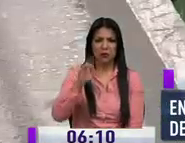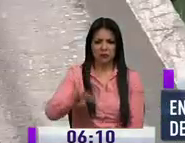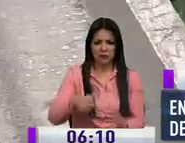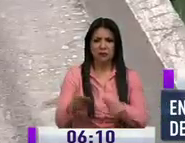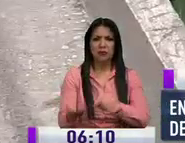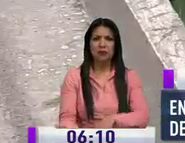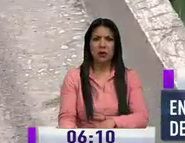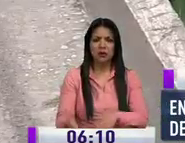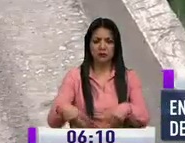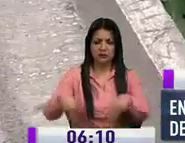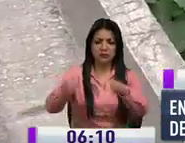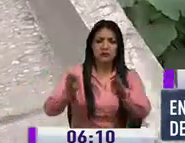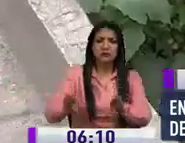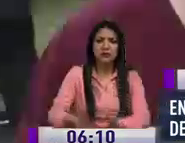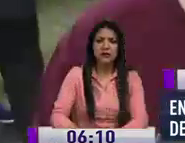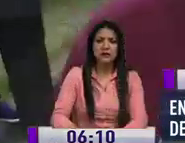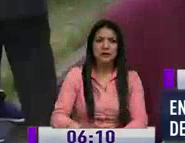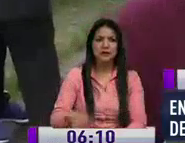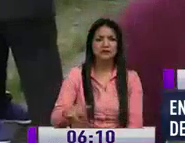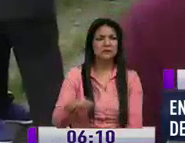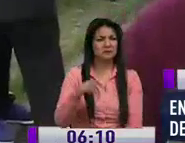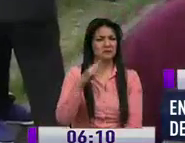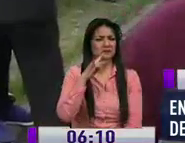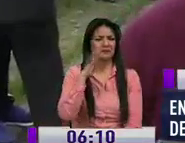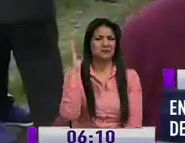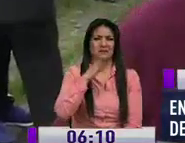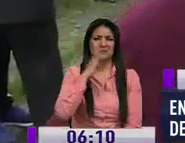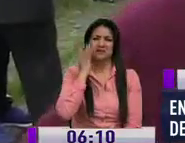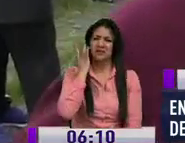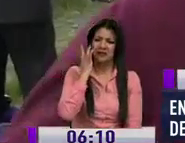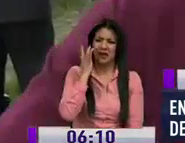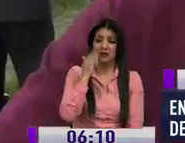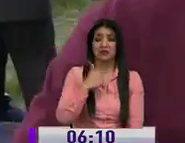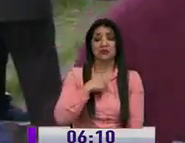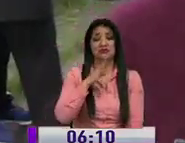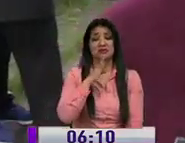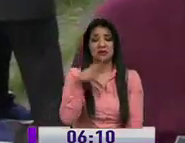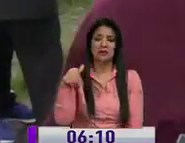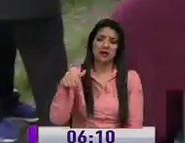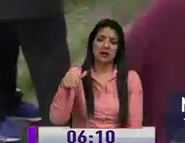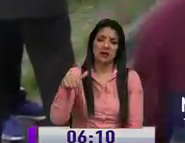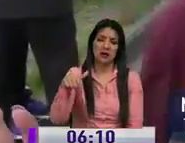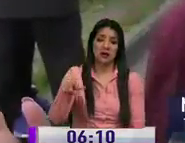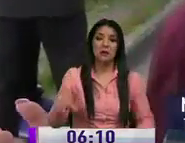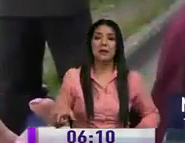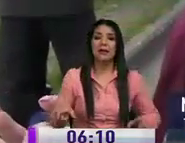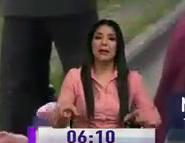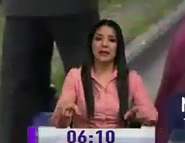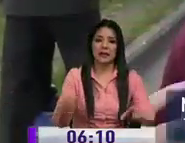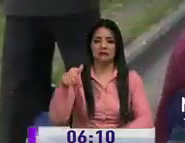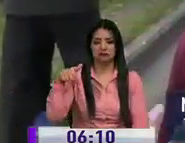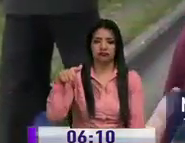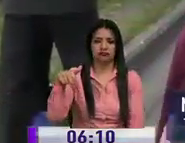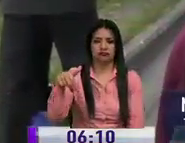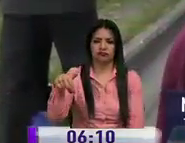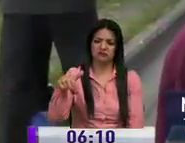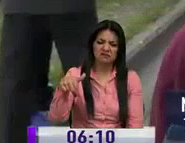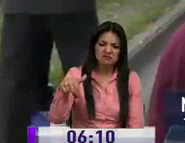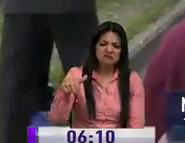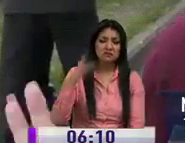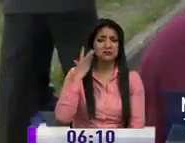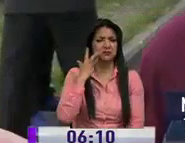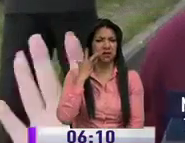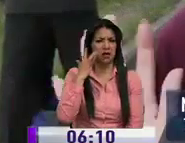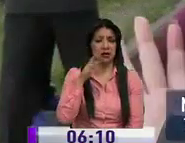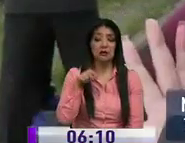una sábana. Olía mal. Entonces, yo como siempre camino en la vereda y ya se me hacía raro y solo me asomé